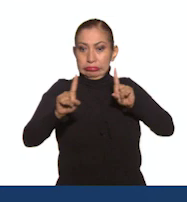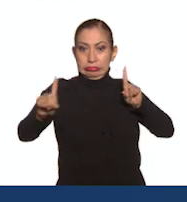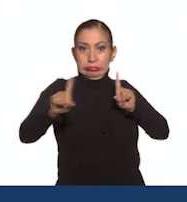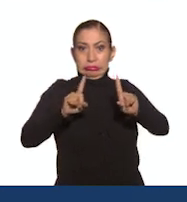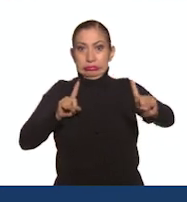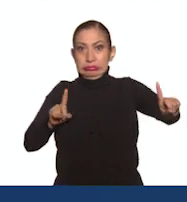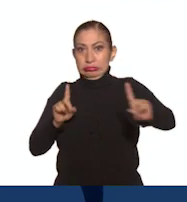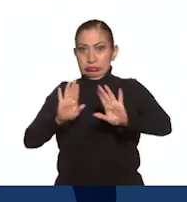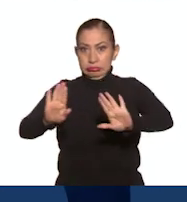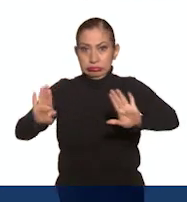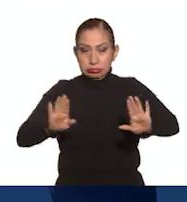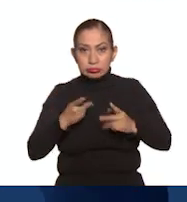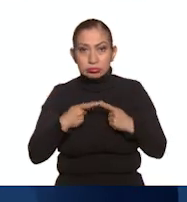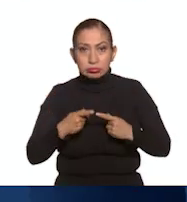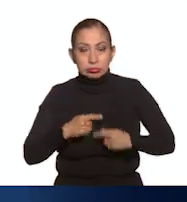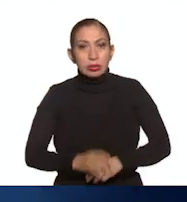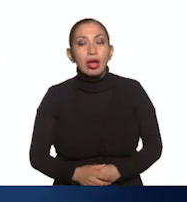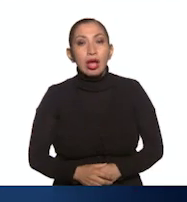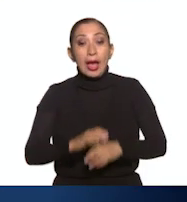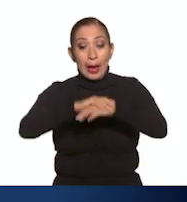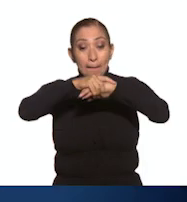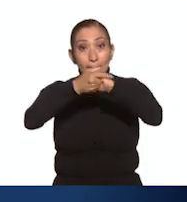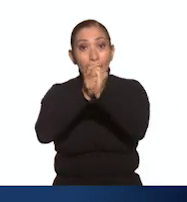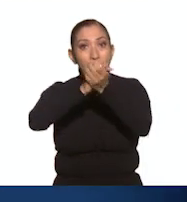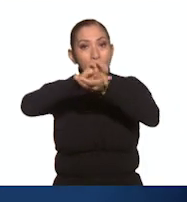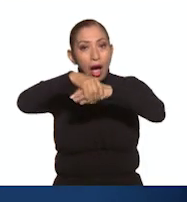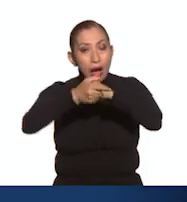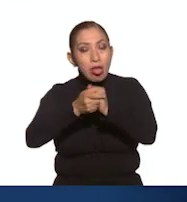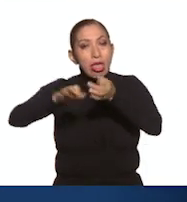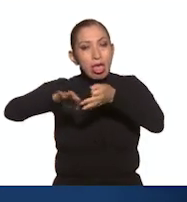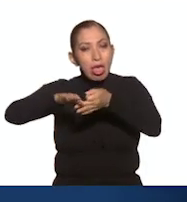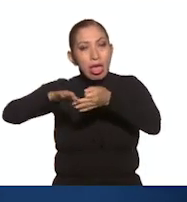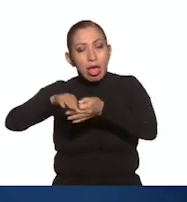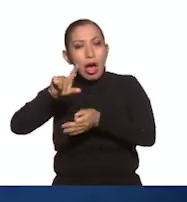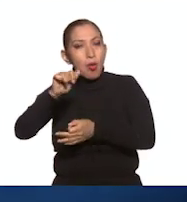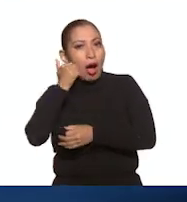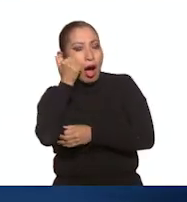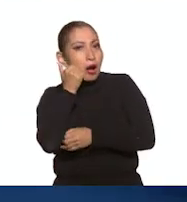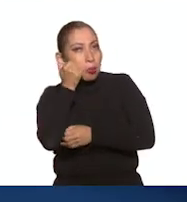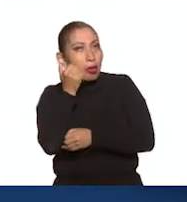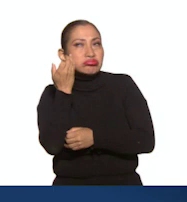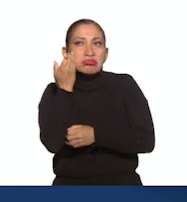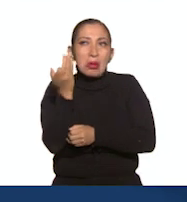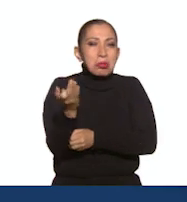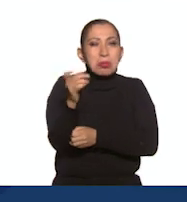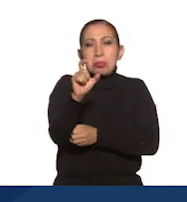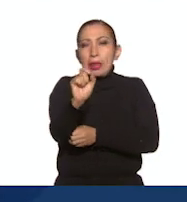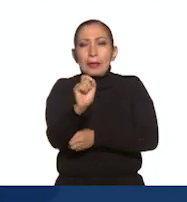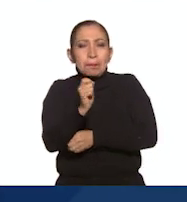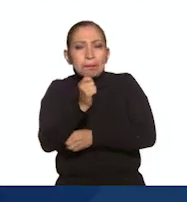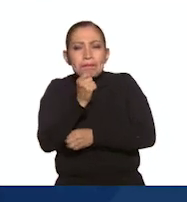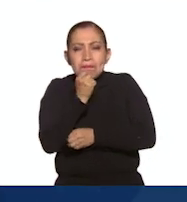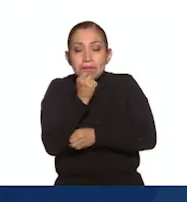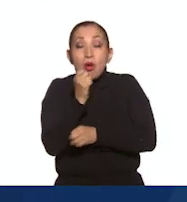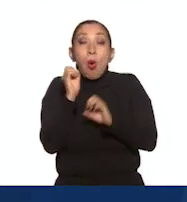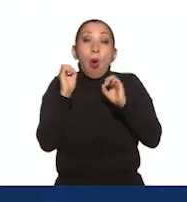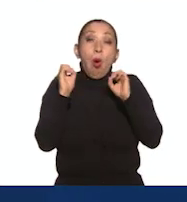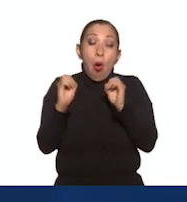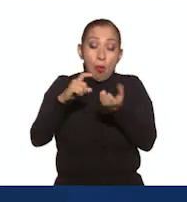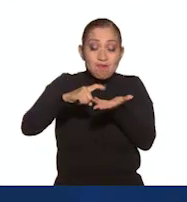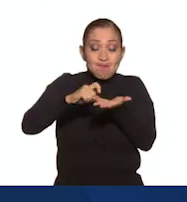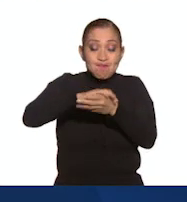1.5 metros entre tú y los demás. Lávate las manos muy seguido con agua y jabón por lo menos durante 20 segundos o